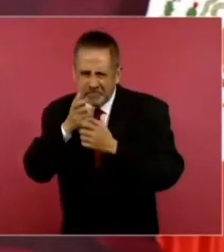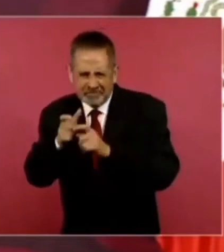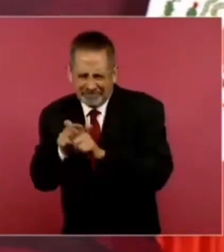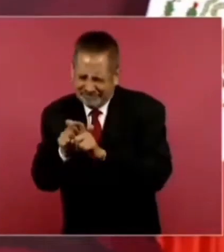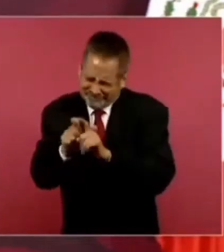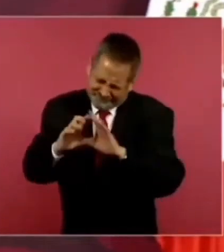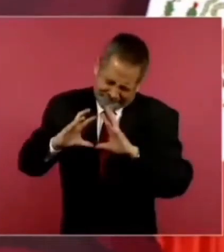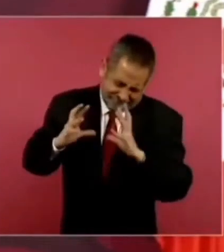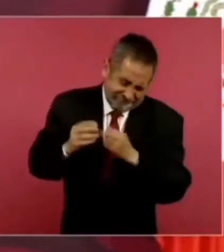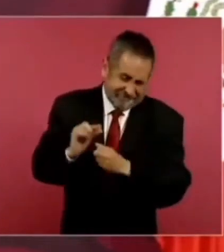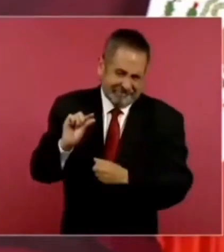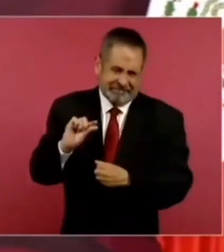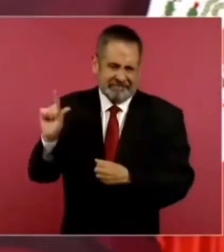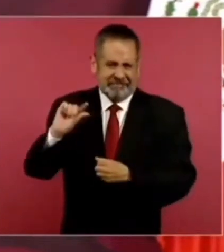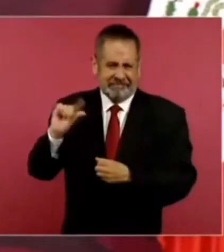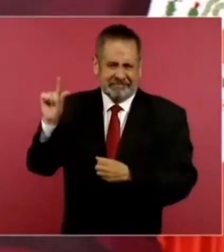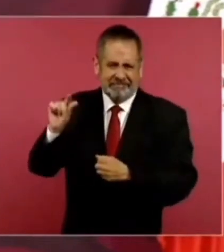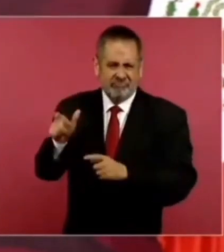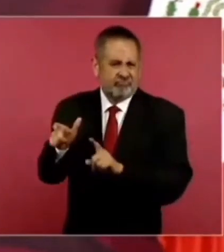todo.